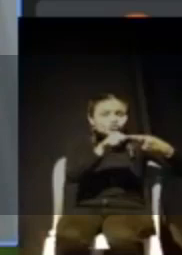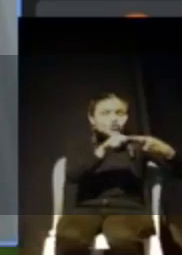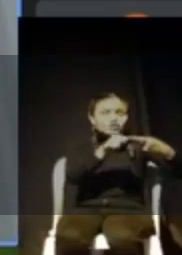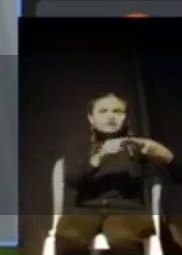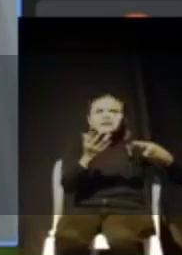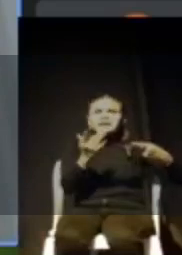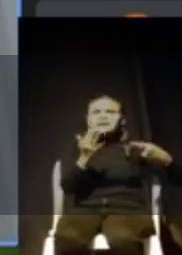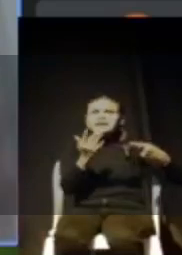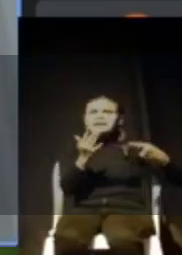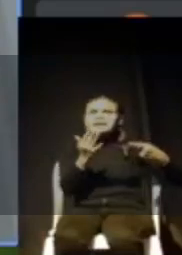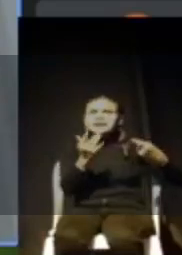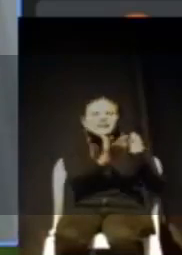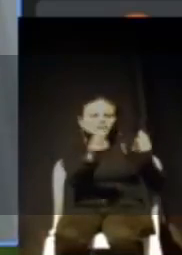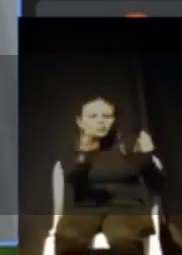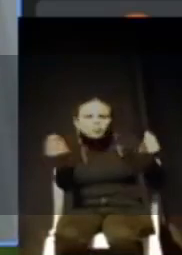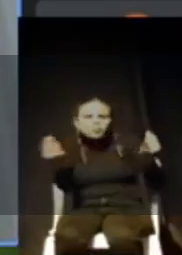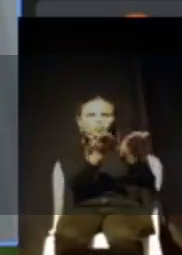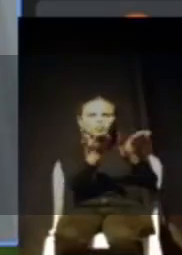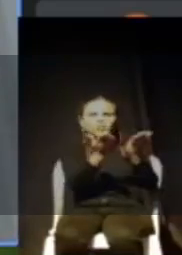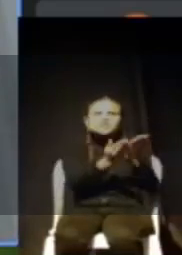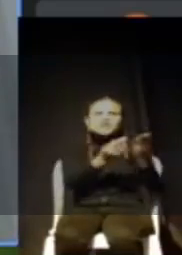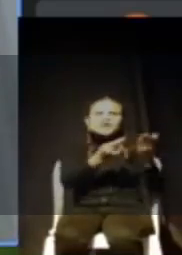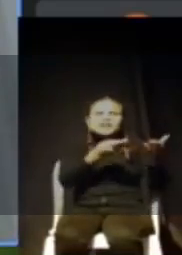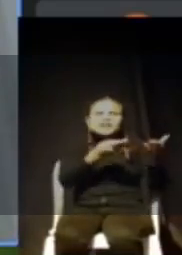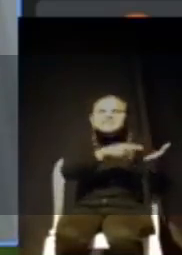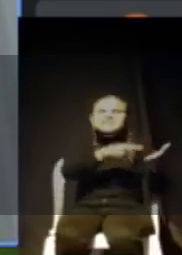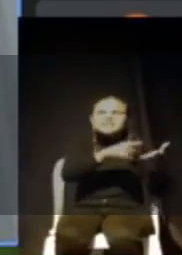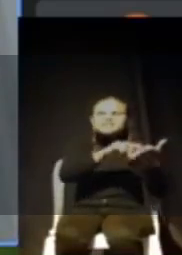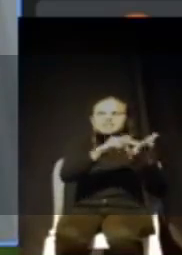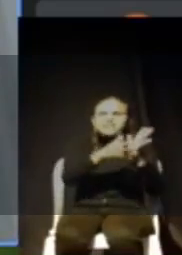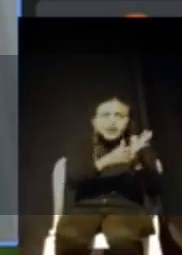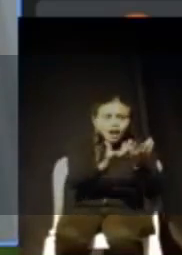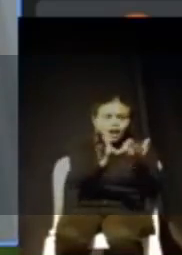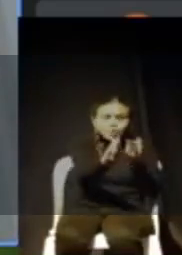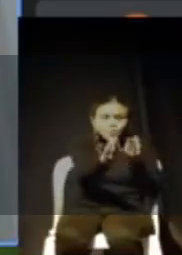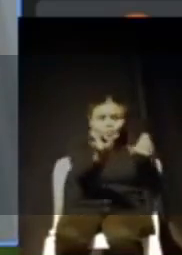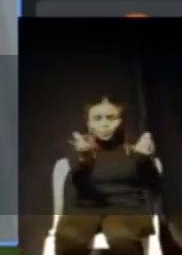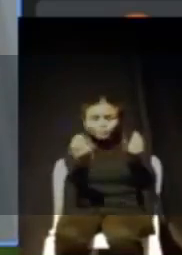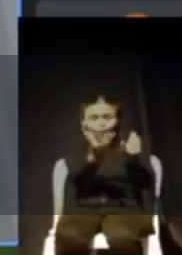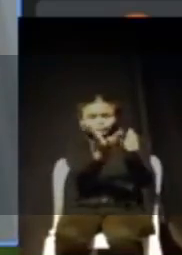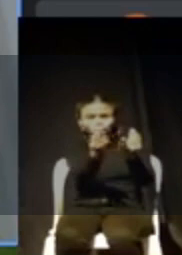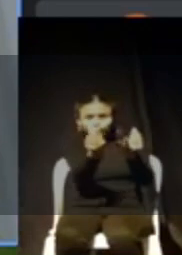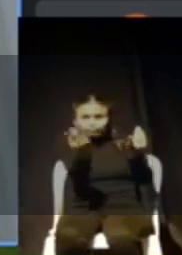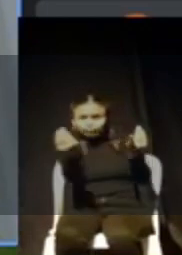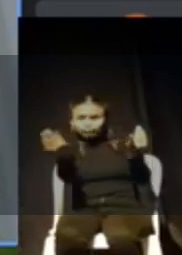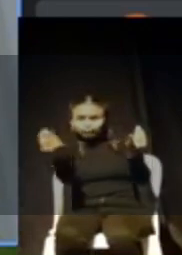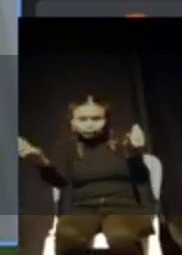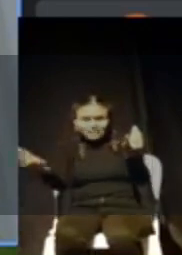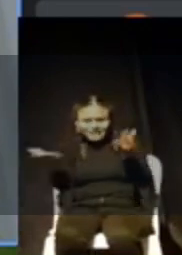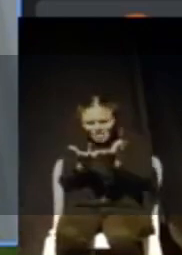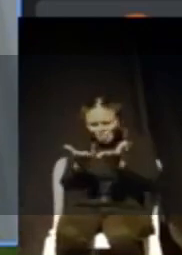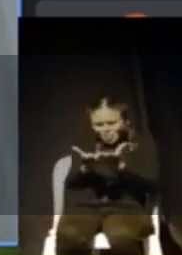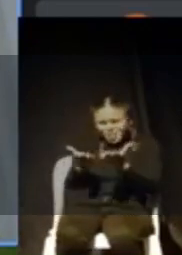la educación definida como esa educación que se destina a los grupos étnicos ha resultado bastante simplista e